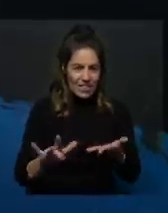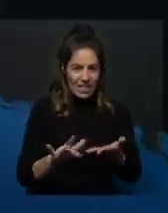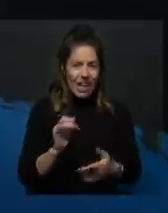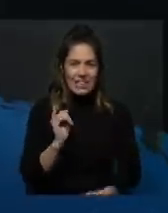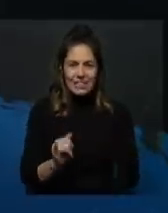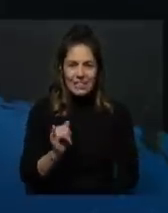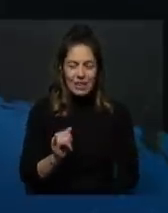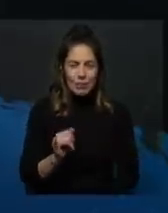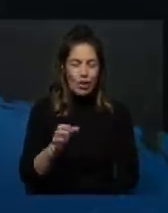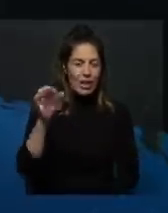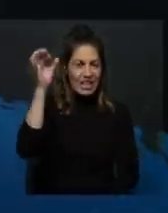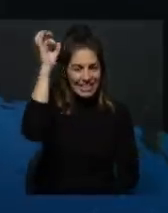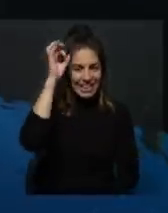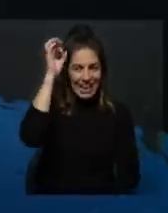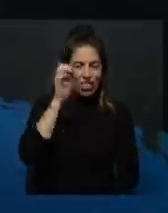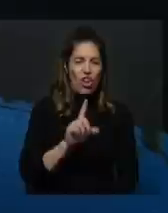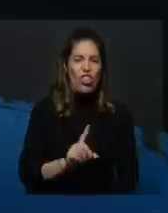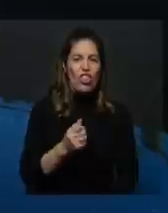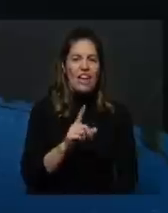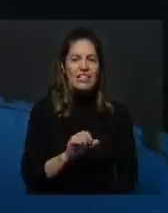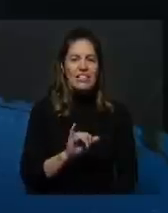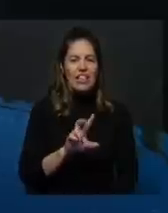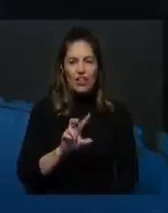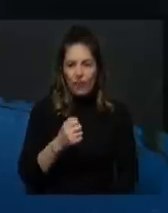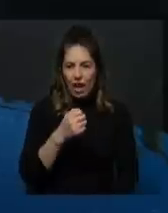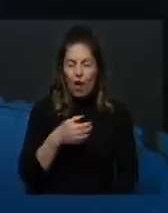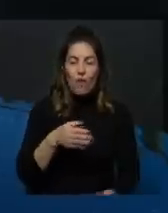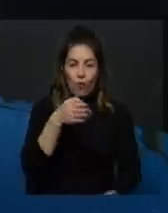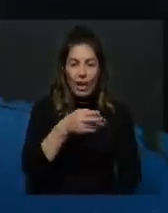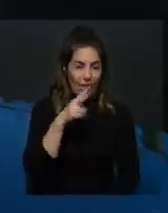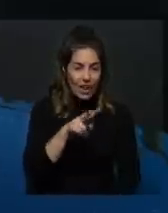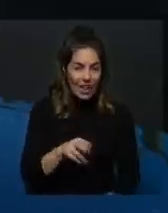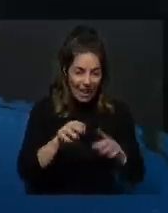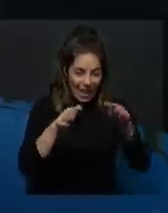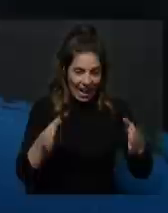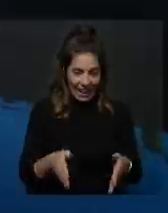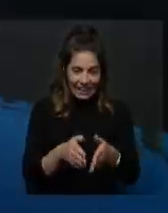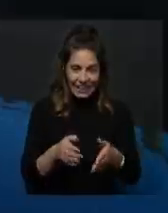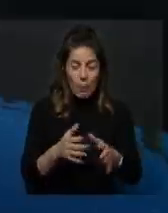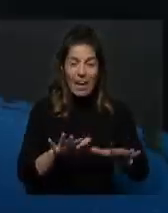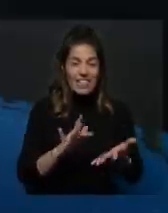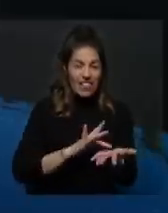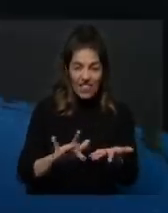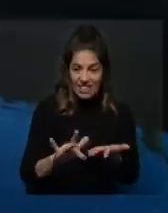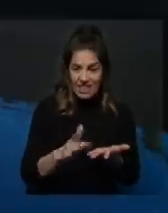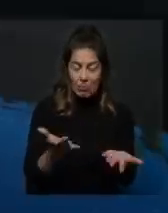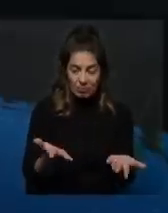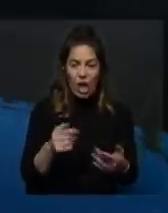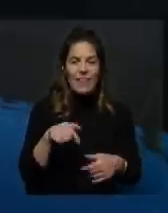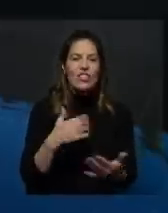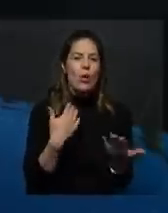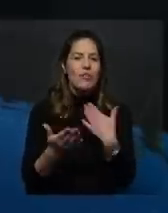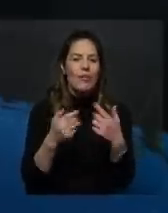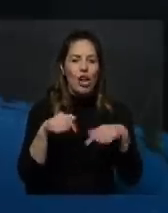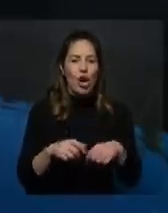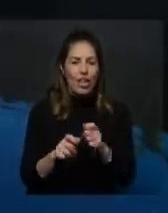hasta allí a ver la cajita y parece que está vacía le contestaron Bueno de eso vamos a estar hoy en nuestra entrevista central